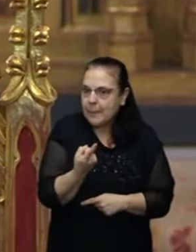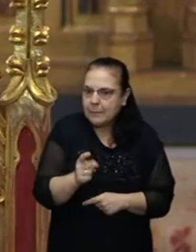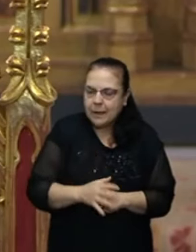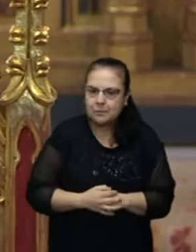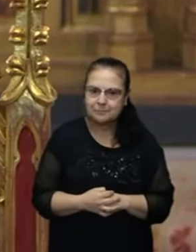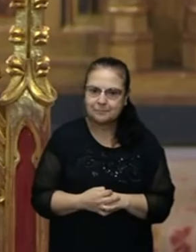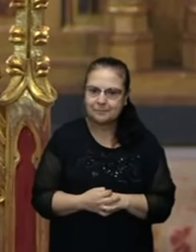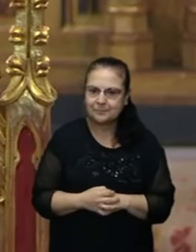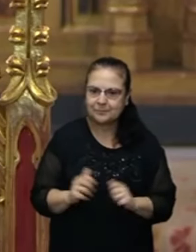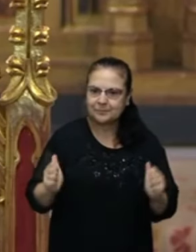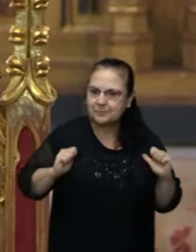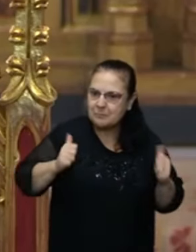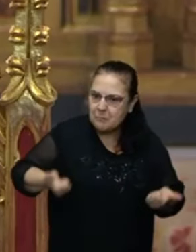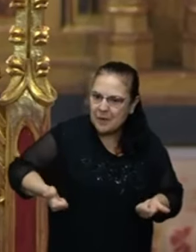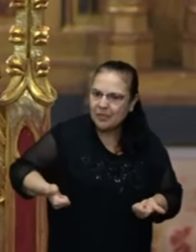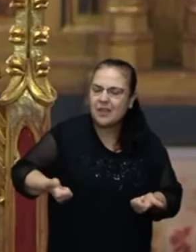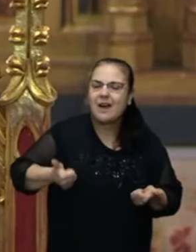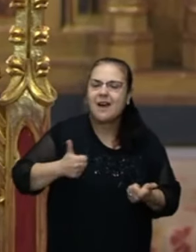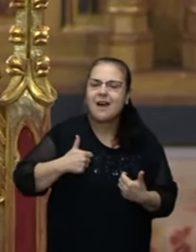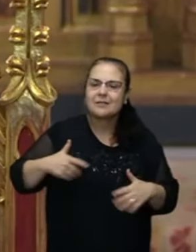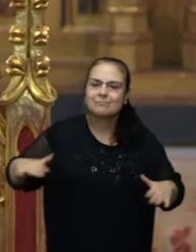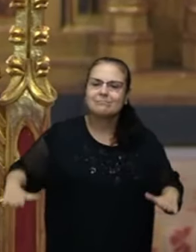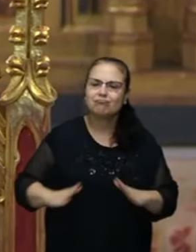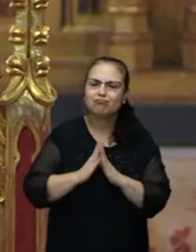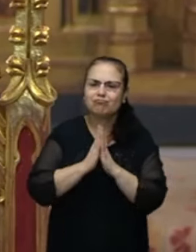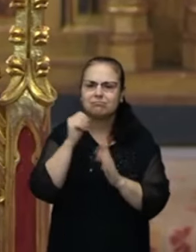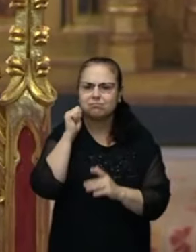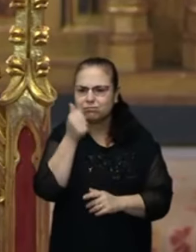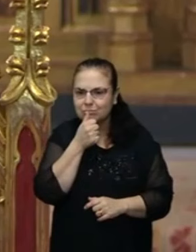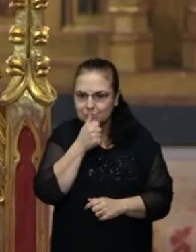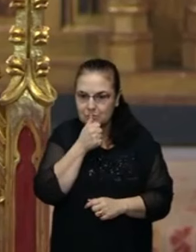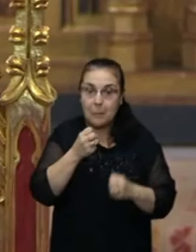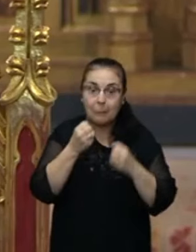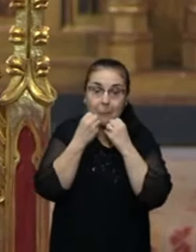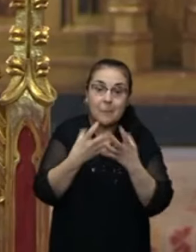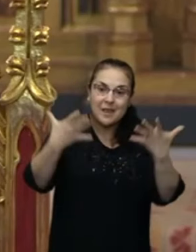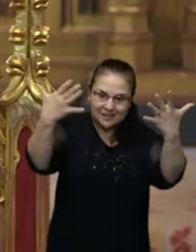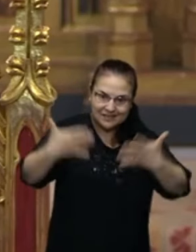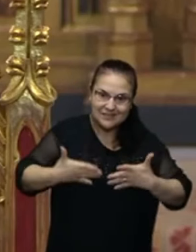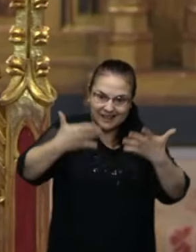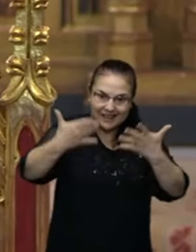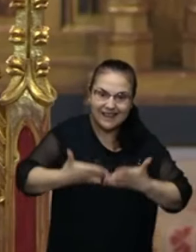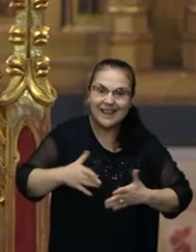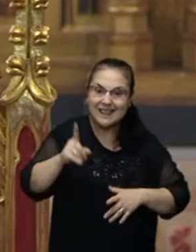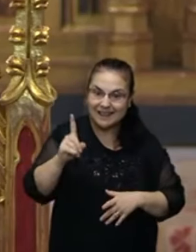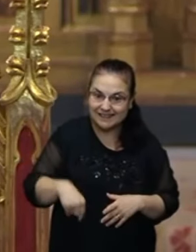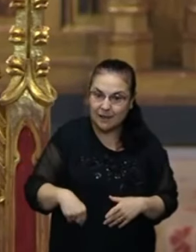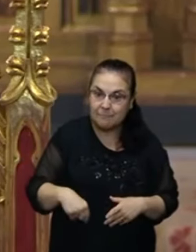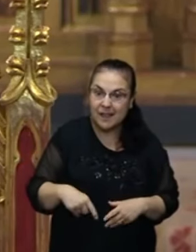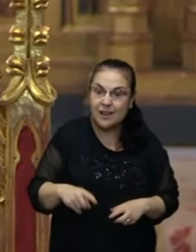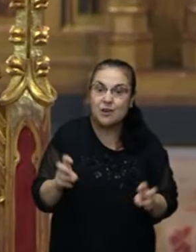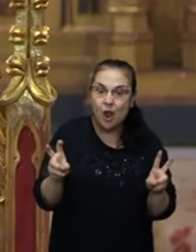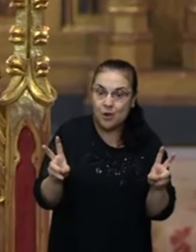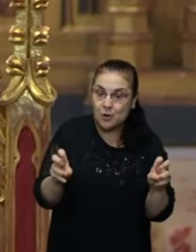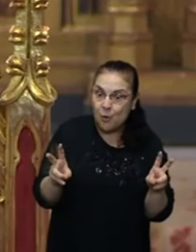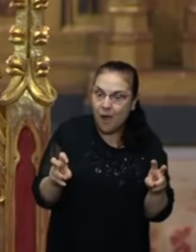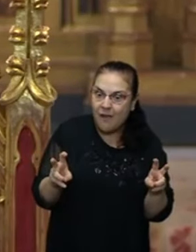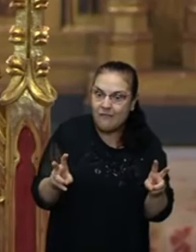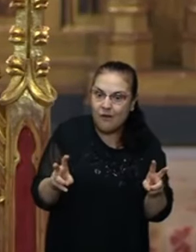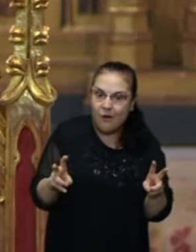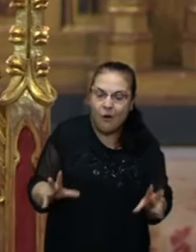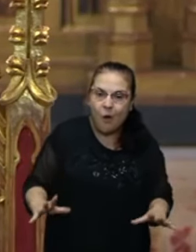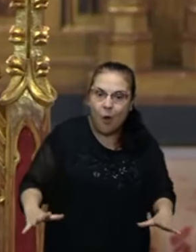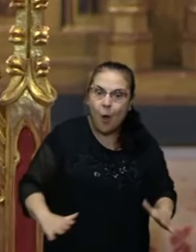al empezar estos sagrados misterios, es dar la bienvenida a nuestro nuevo párroco